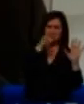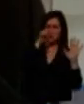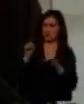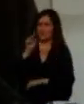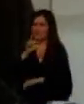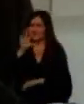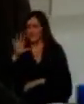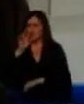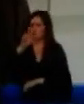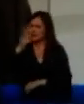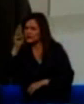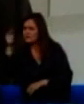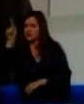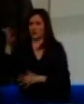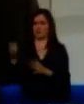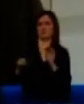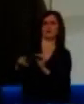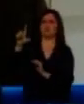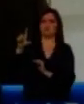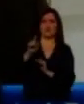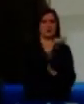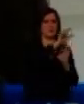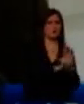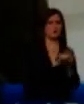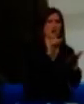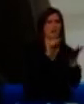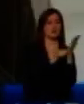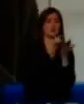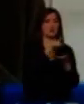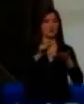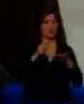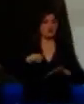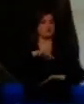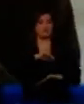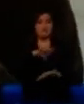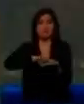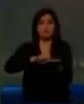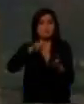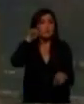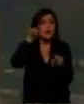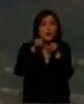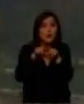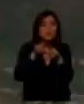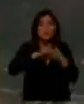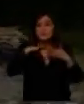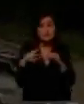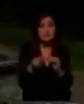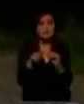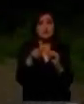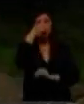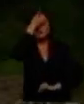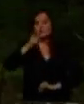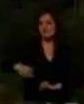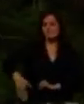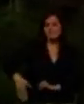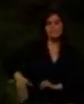$35, $36 millones. Los montos que tienen finanzas son menores de los que tenemos los gobiernos provinciales. Nos vamos a reunir y esperemos que lleguemos a ese punto de acuerdo. La deuda significado atrasos